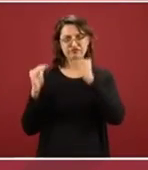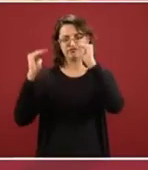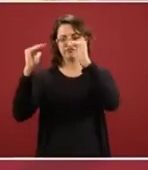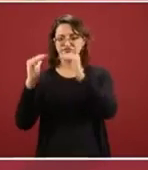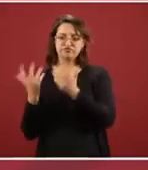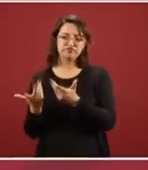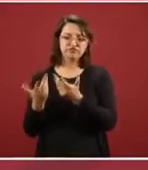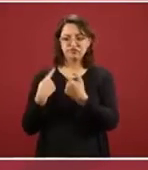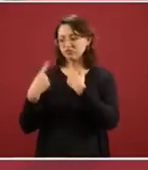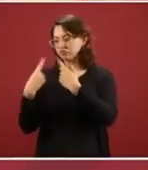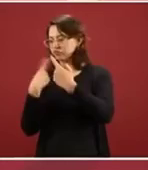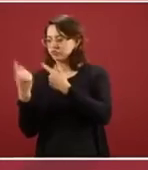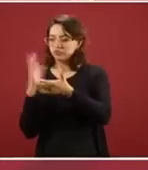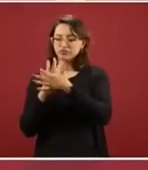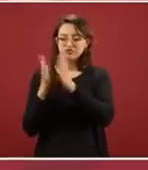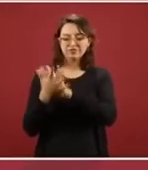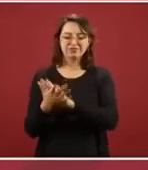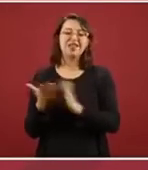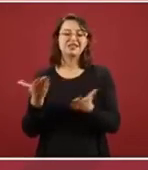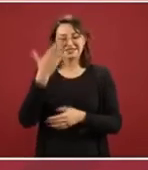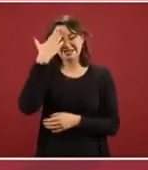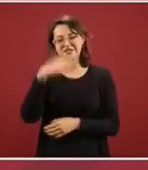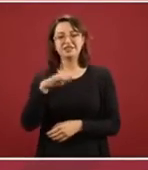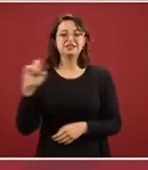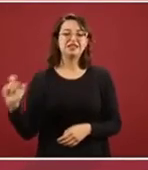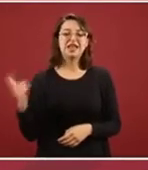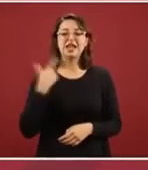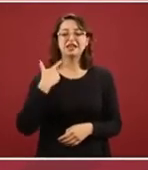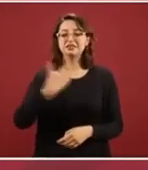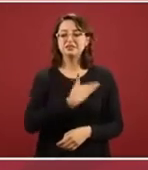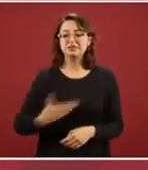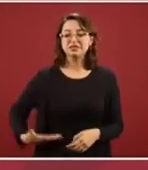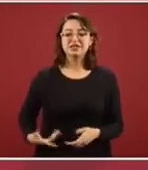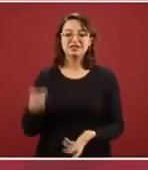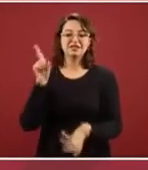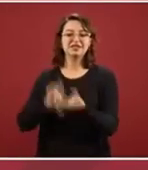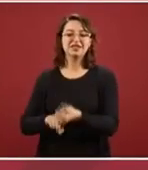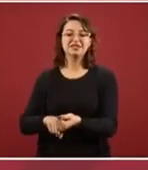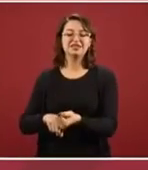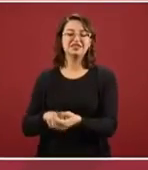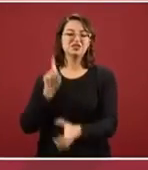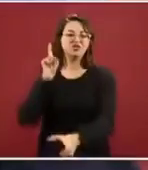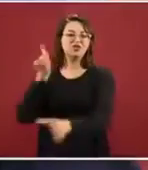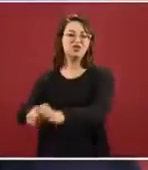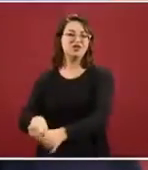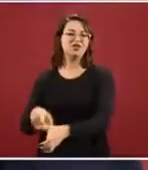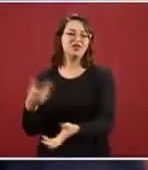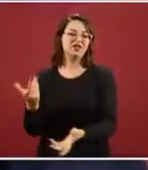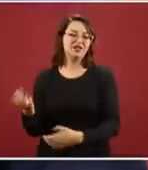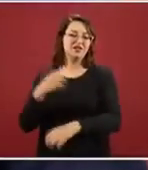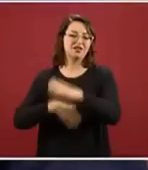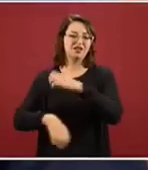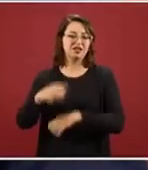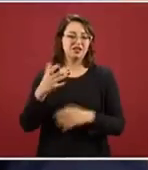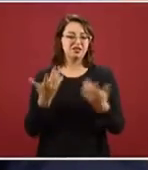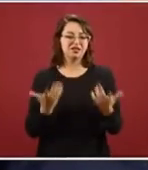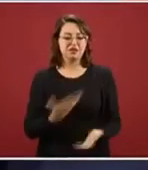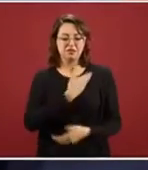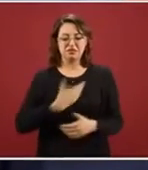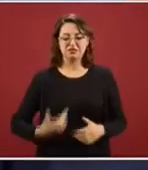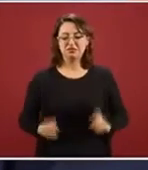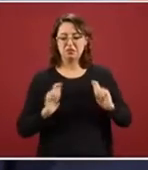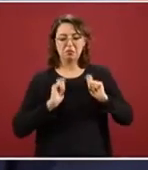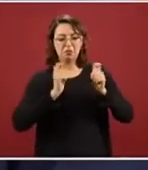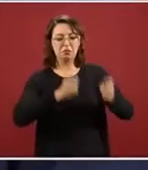Bueno, hasta un expresidente se convirtió en consejero de una de esas empresas cuando dejó su cargo.